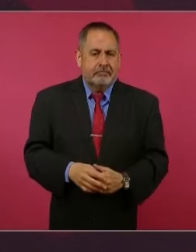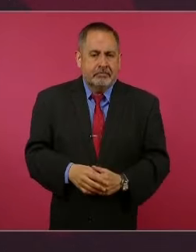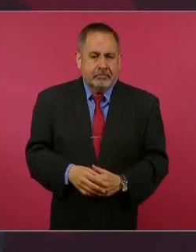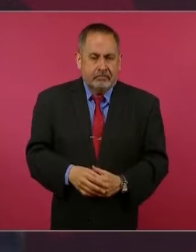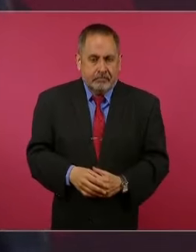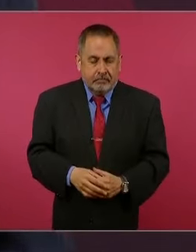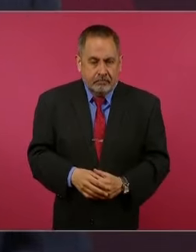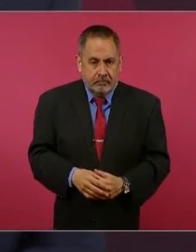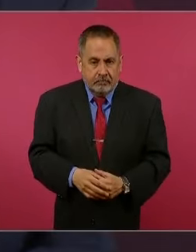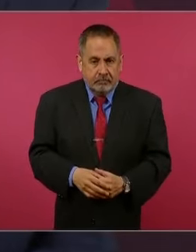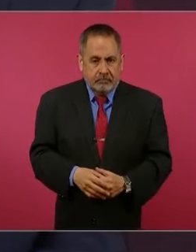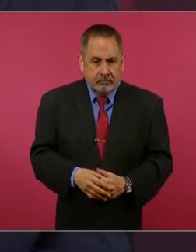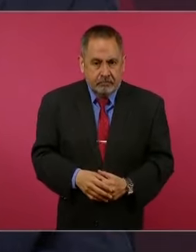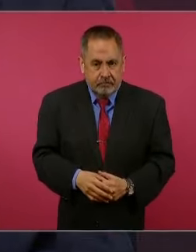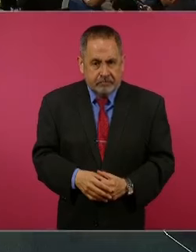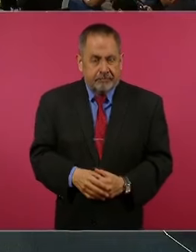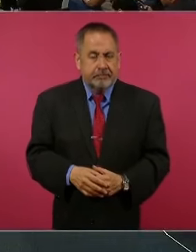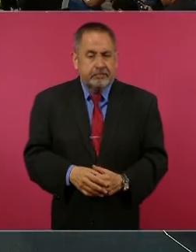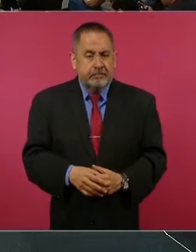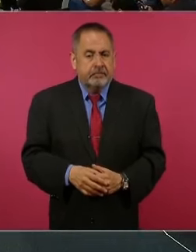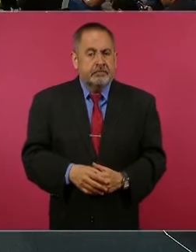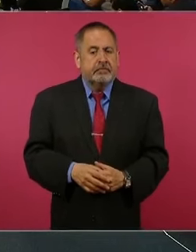Arizona hay